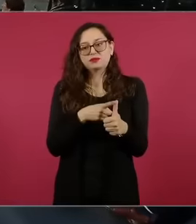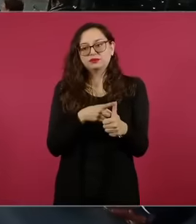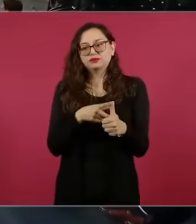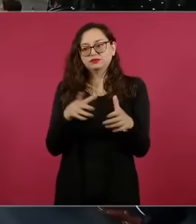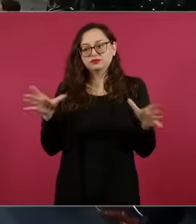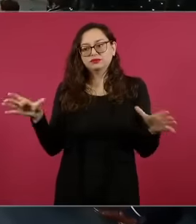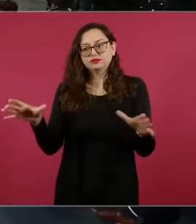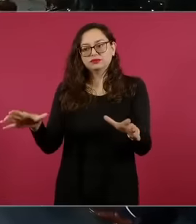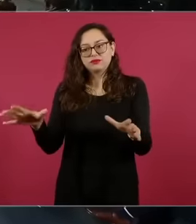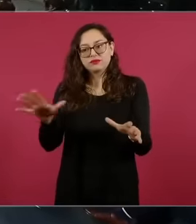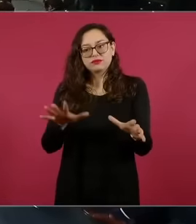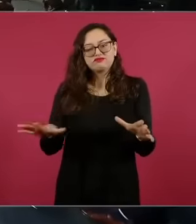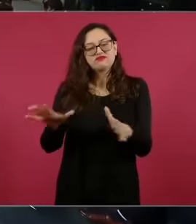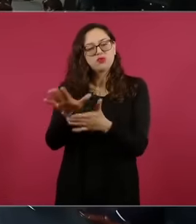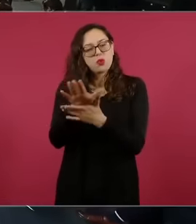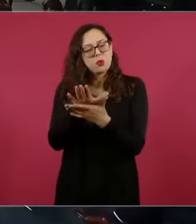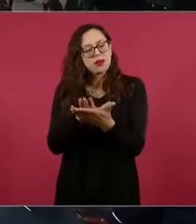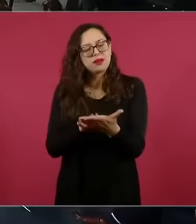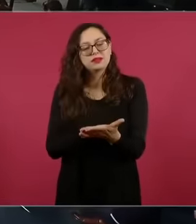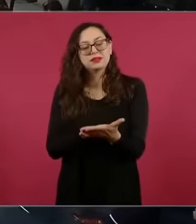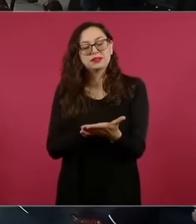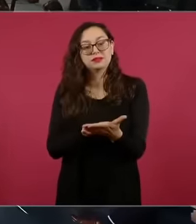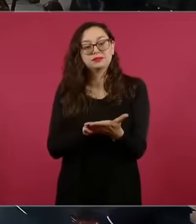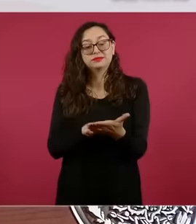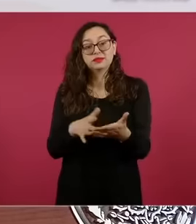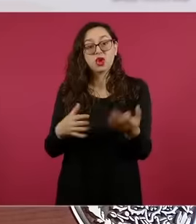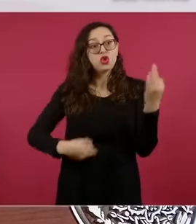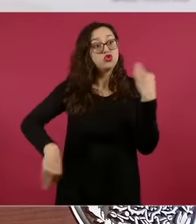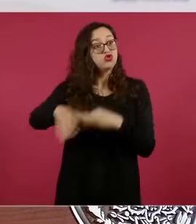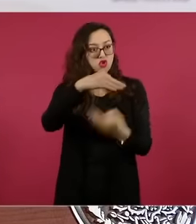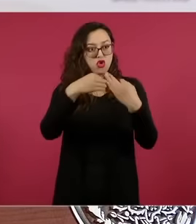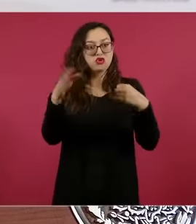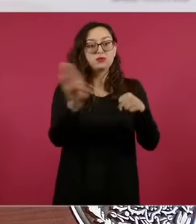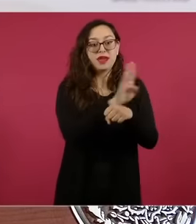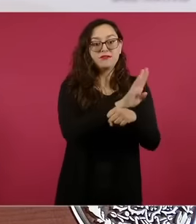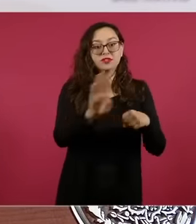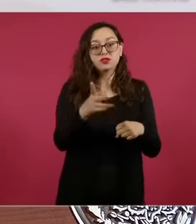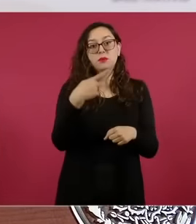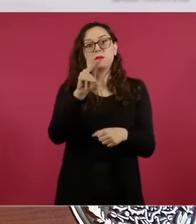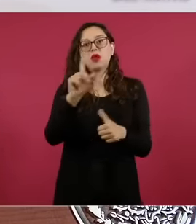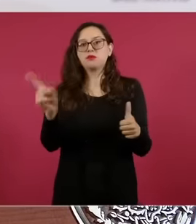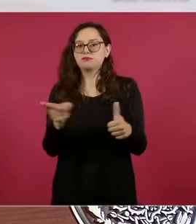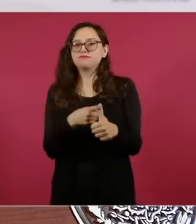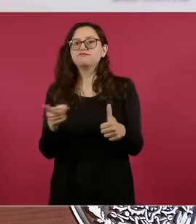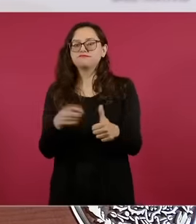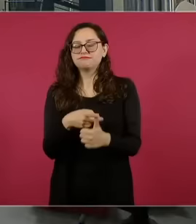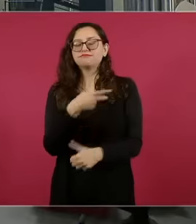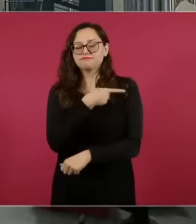los humildes. Por el bien de todos, primero los pobres.